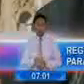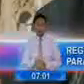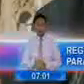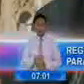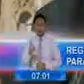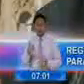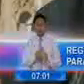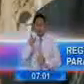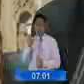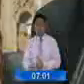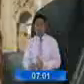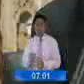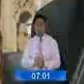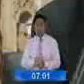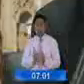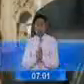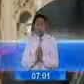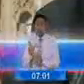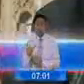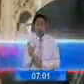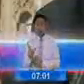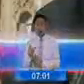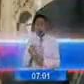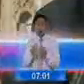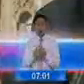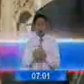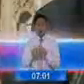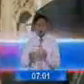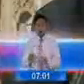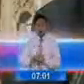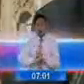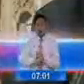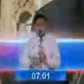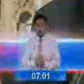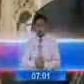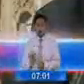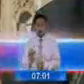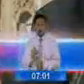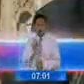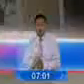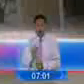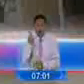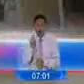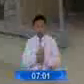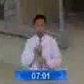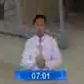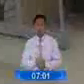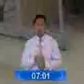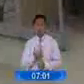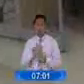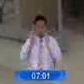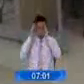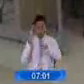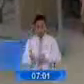la atención a los ciudadanos que soliciten su cédula por pérdida o robo y a quienes la requieran por primera vez. La atención es